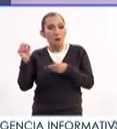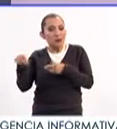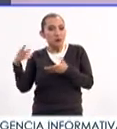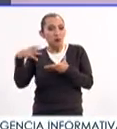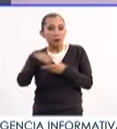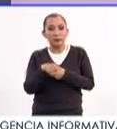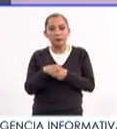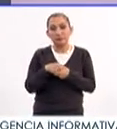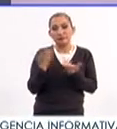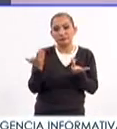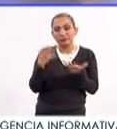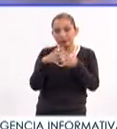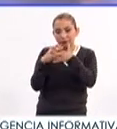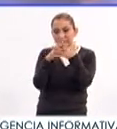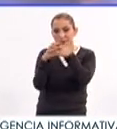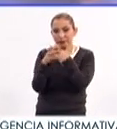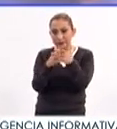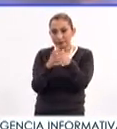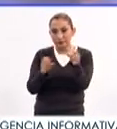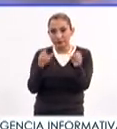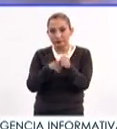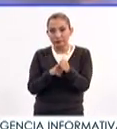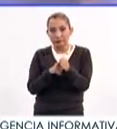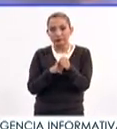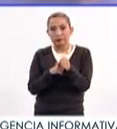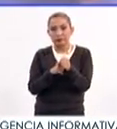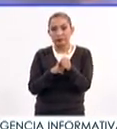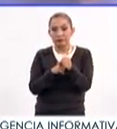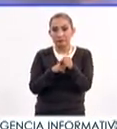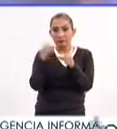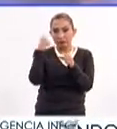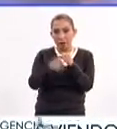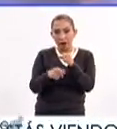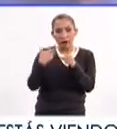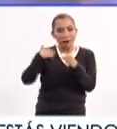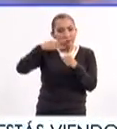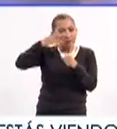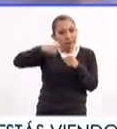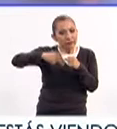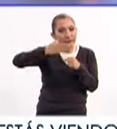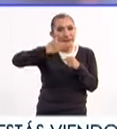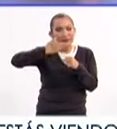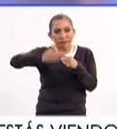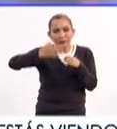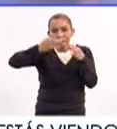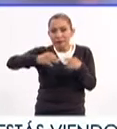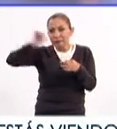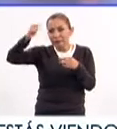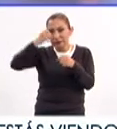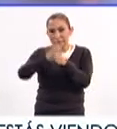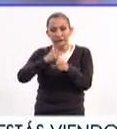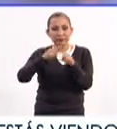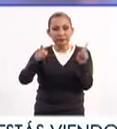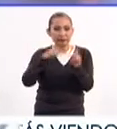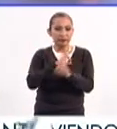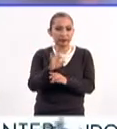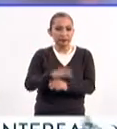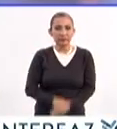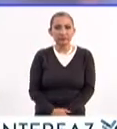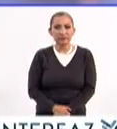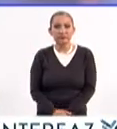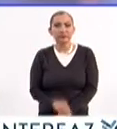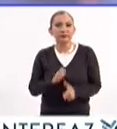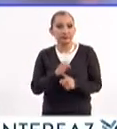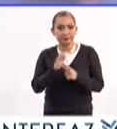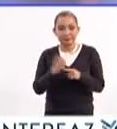nuestro entramado social, para tener un México con otras oportunidades y posibilidades. Entonces,